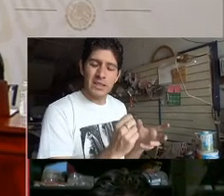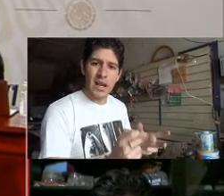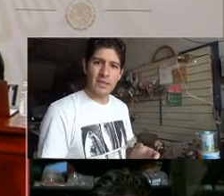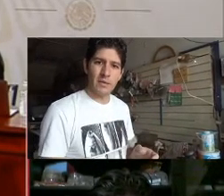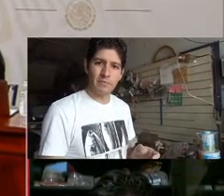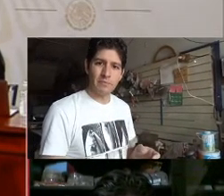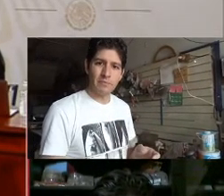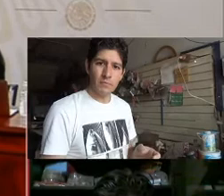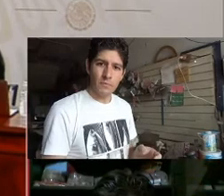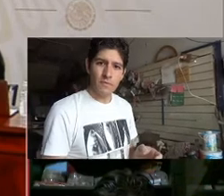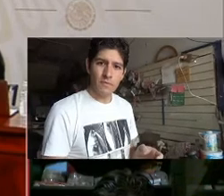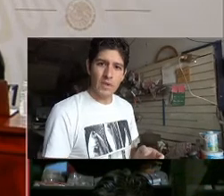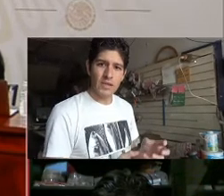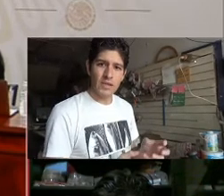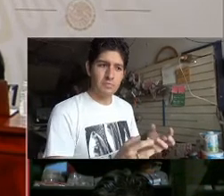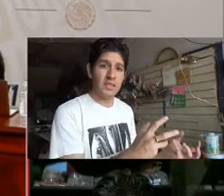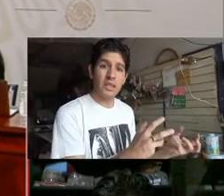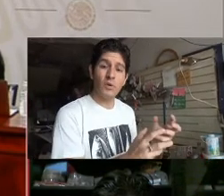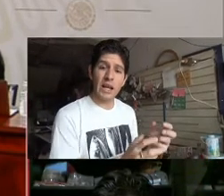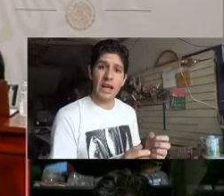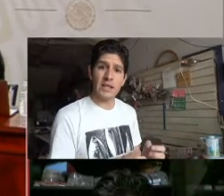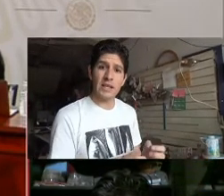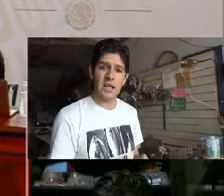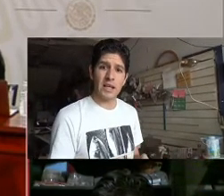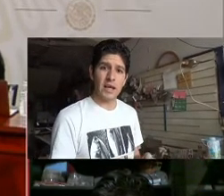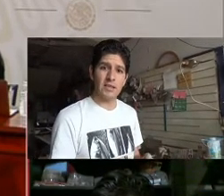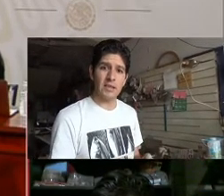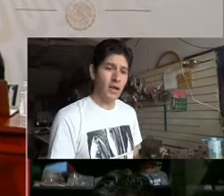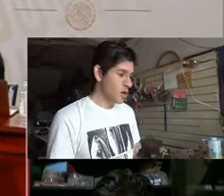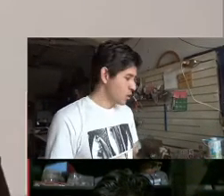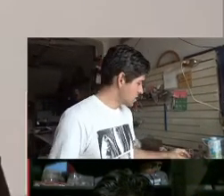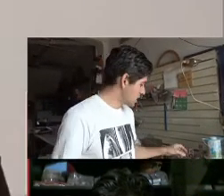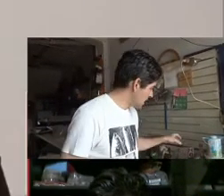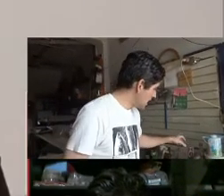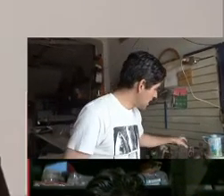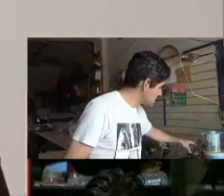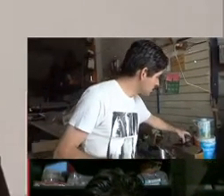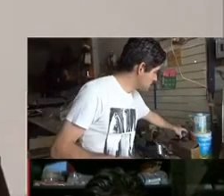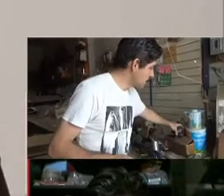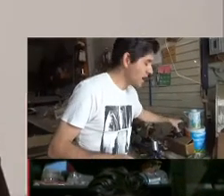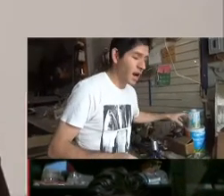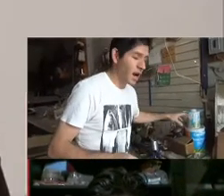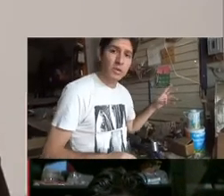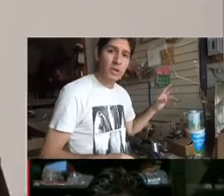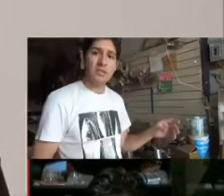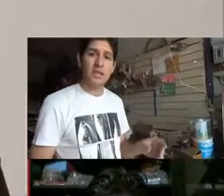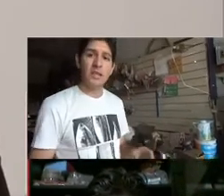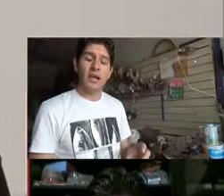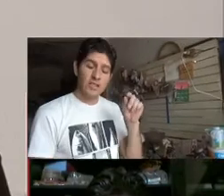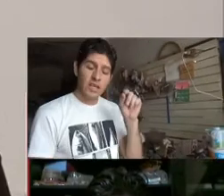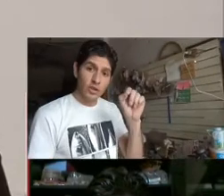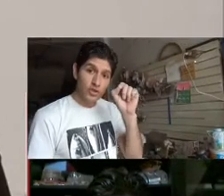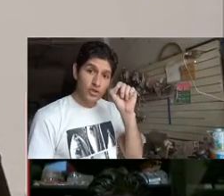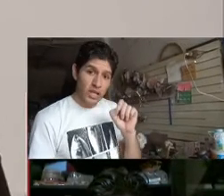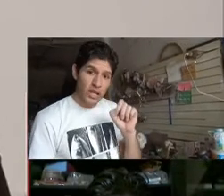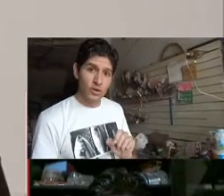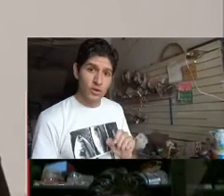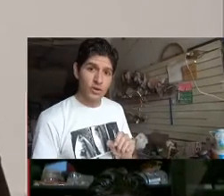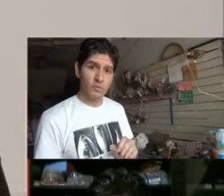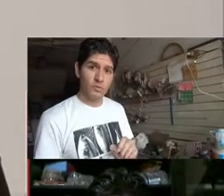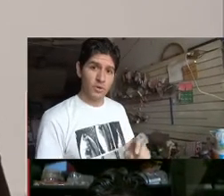estas, bajo ninguna circunstancia, quitan los pilares de prevención de infecciones, y están tal